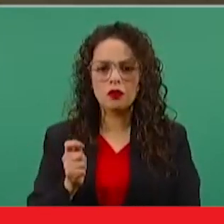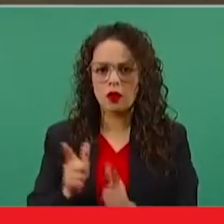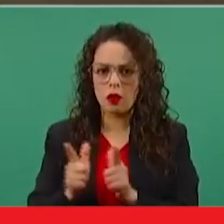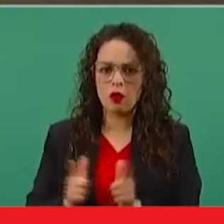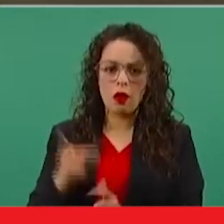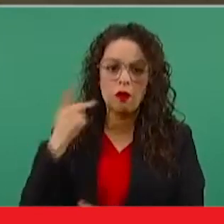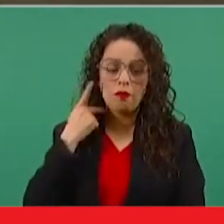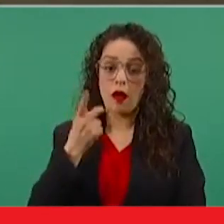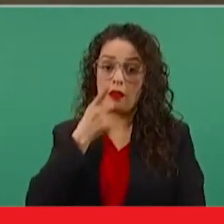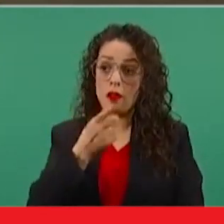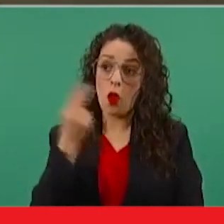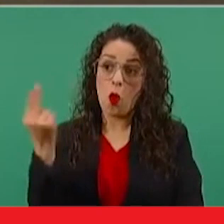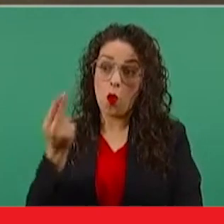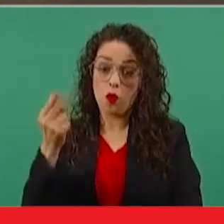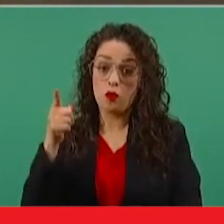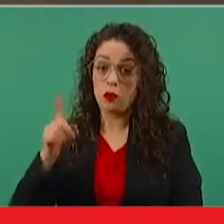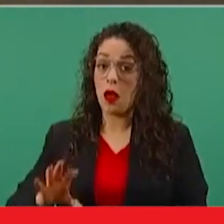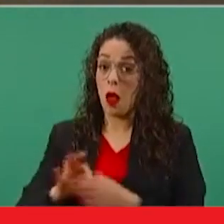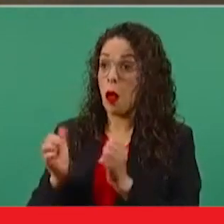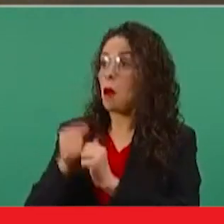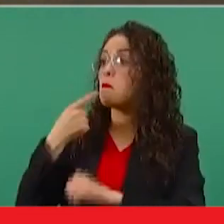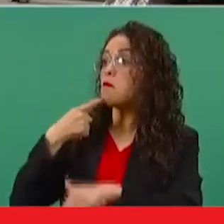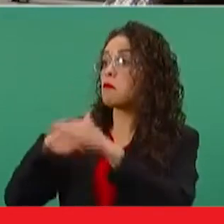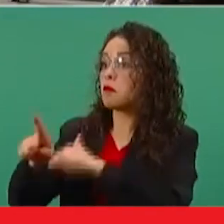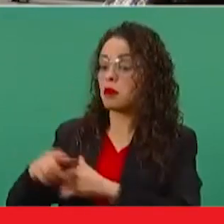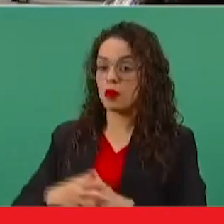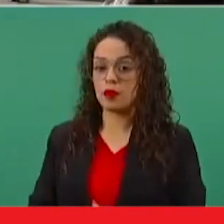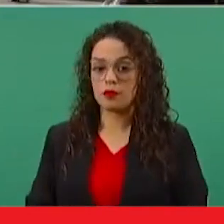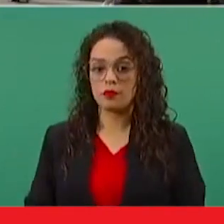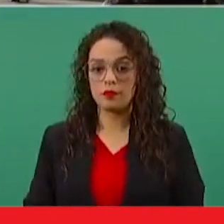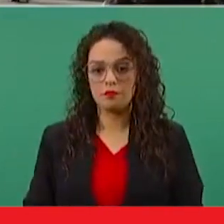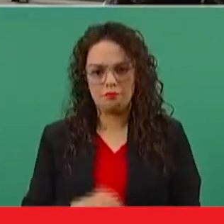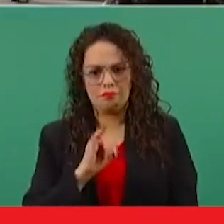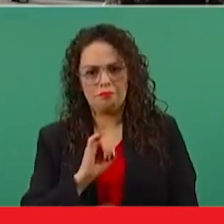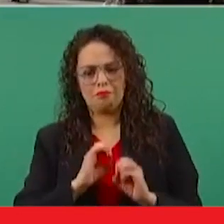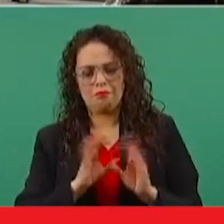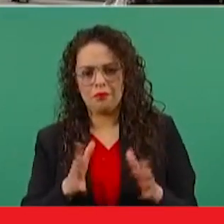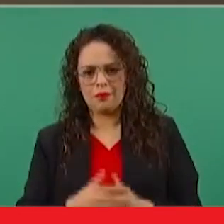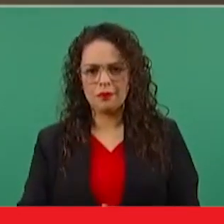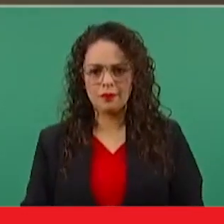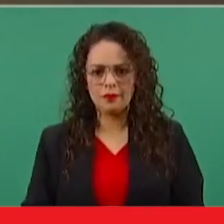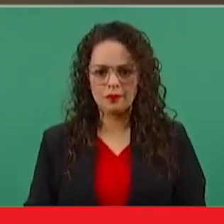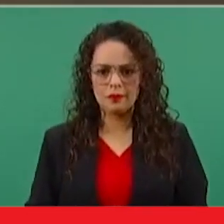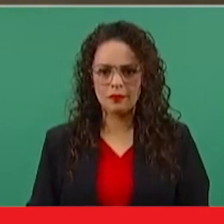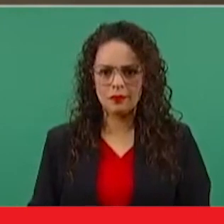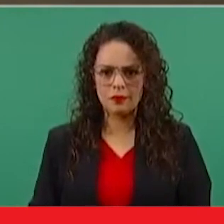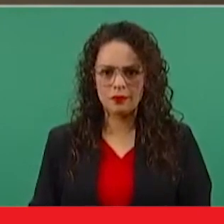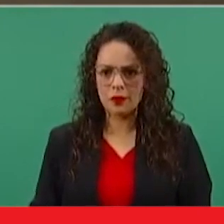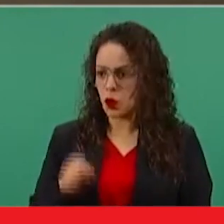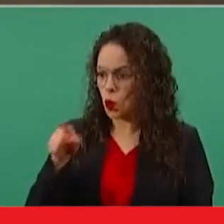usted tuvo que ver en esta denuncia pero como no voy a tener que ver y que usted está metiendo la mano en la sele granos que